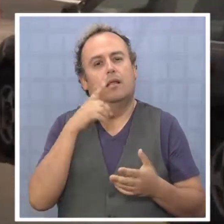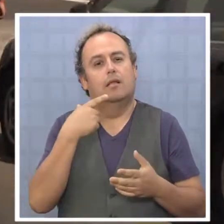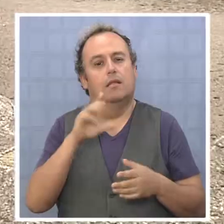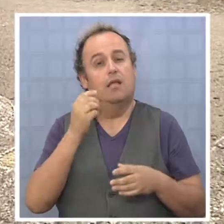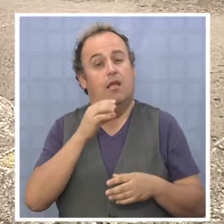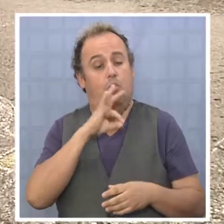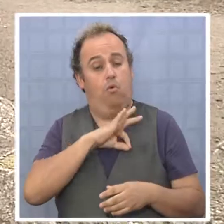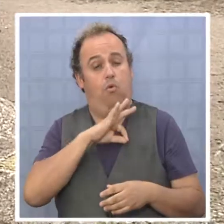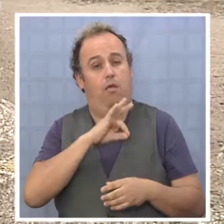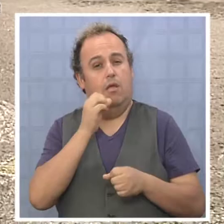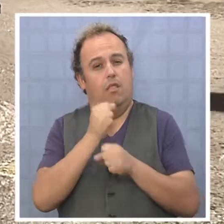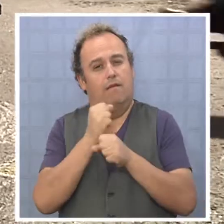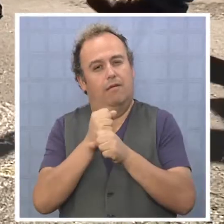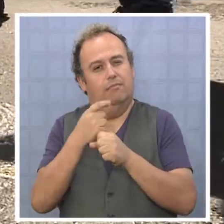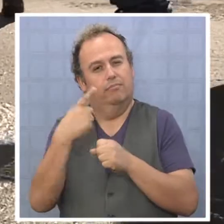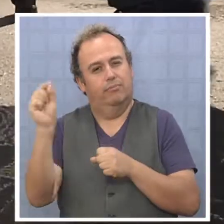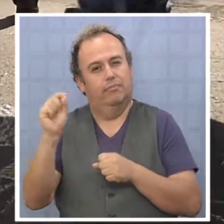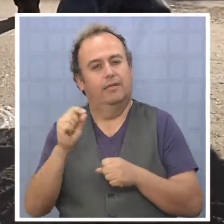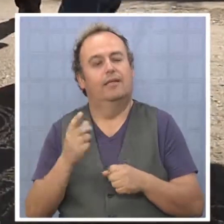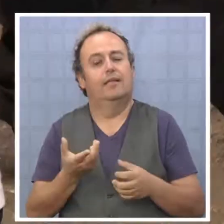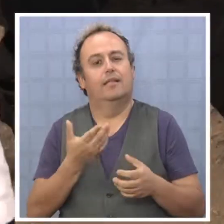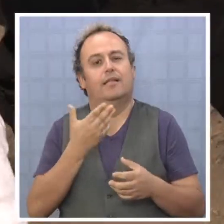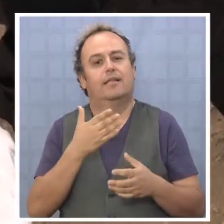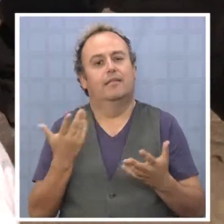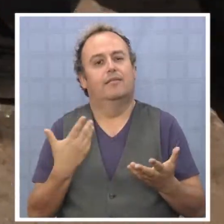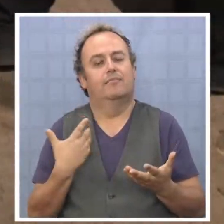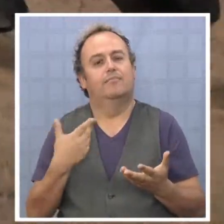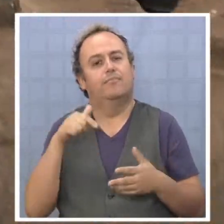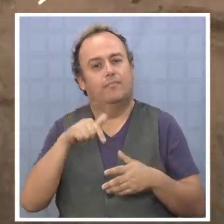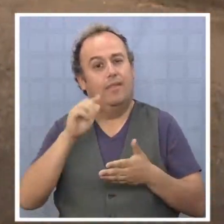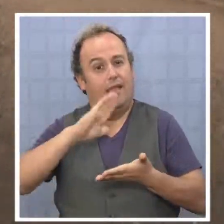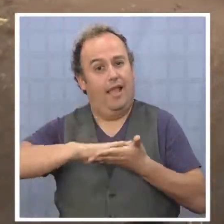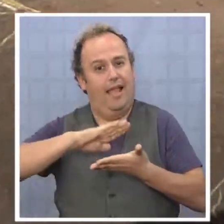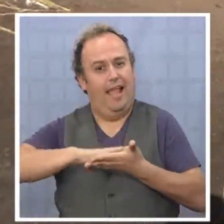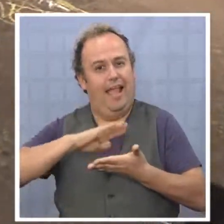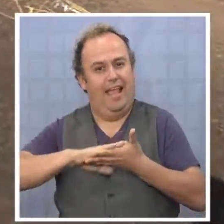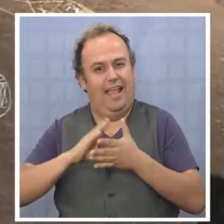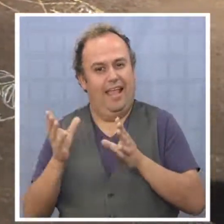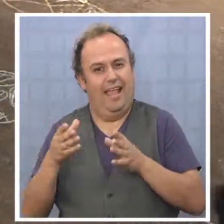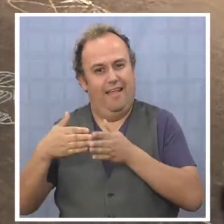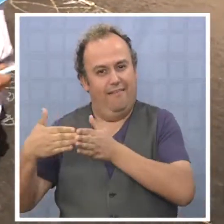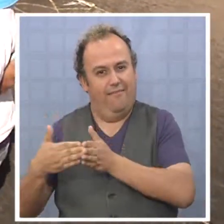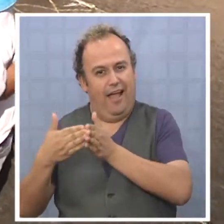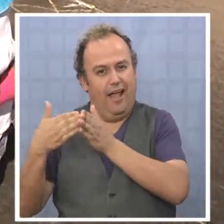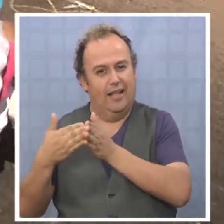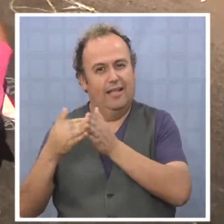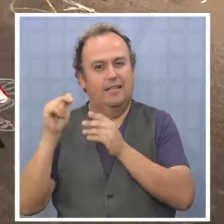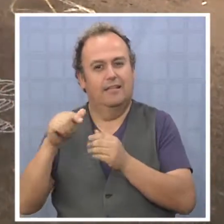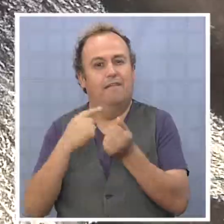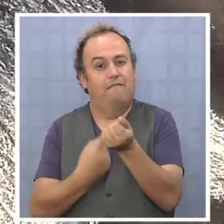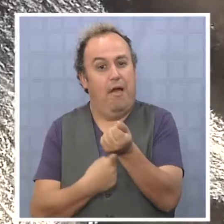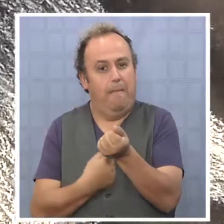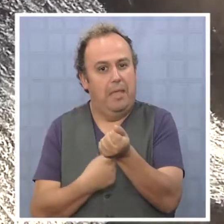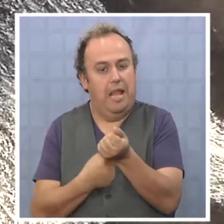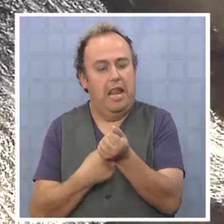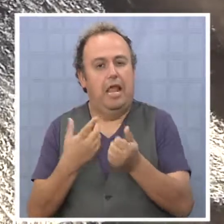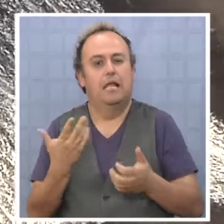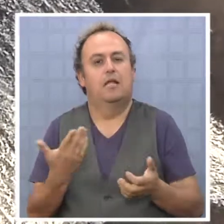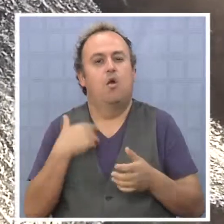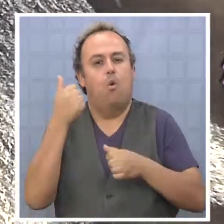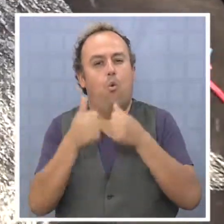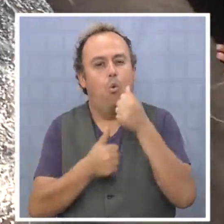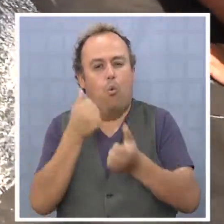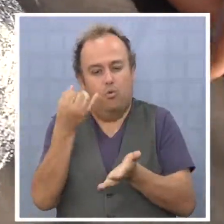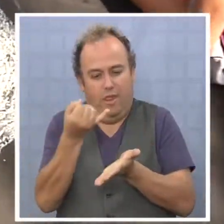los viejos que se han ido por las reconversiones que hemos sufrido en este sistema. La celebración de los tripulantes incorporó a sus familias,